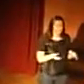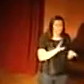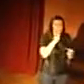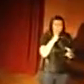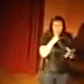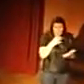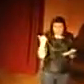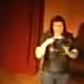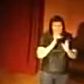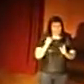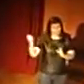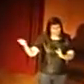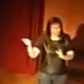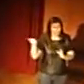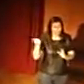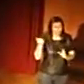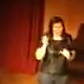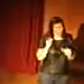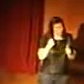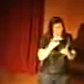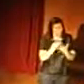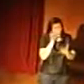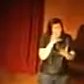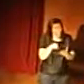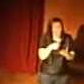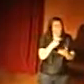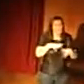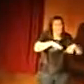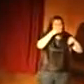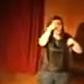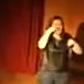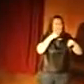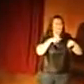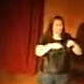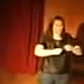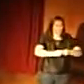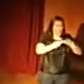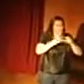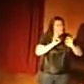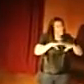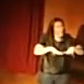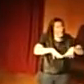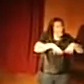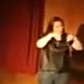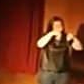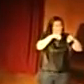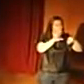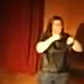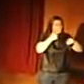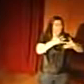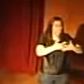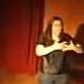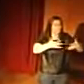Tenemos eh Obviamente el el Palacio real es un edificio muy Monumental pero está engrandecido está